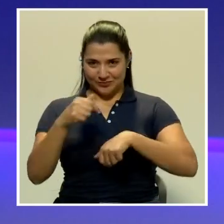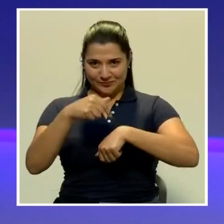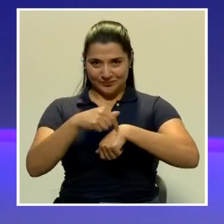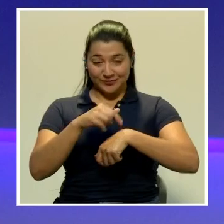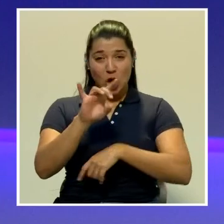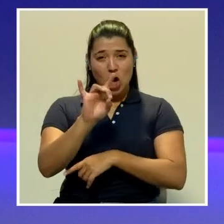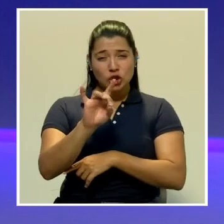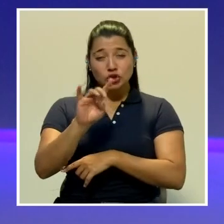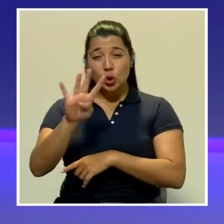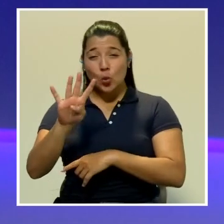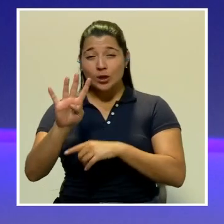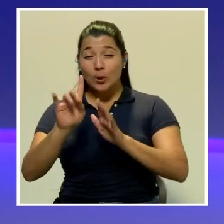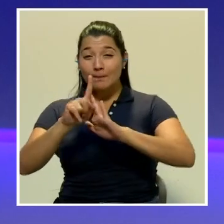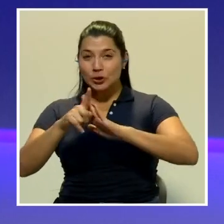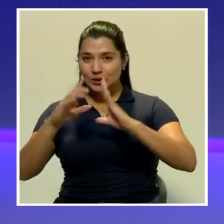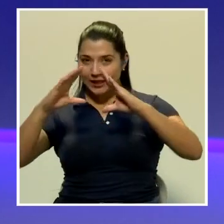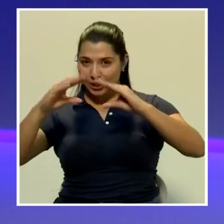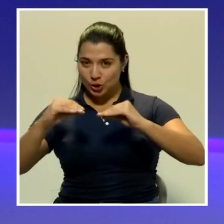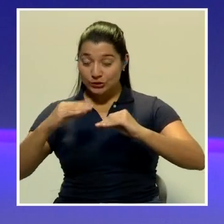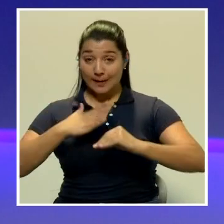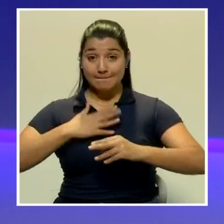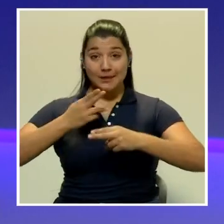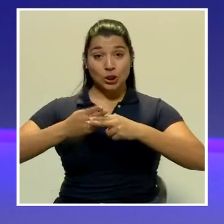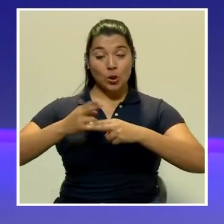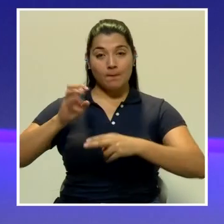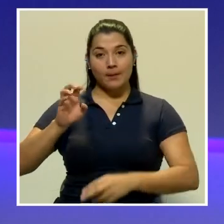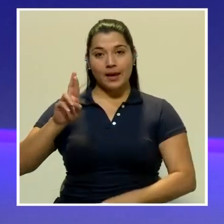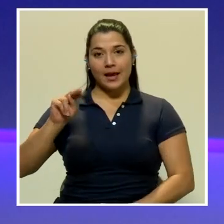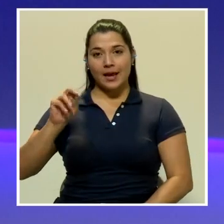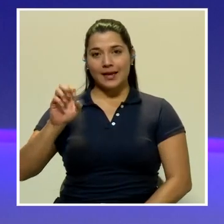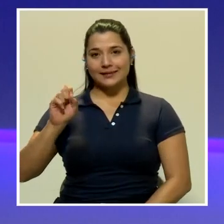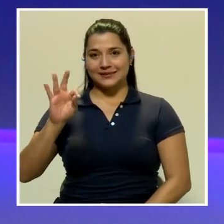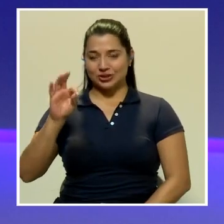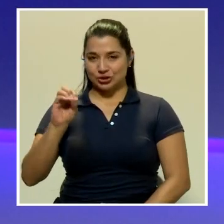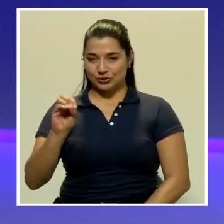8 de la noche con 4 minutos. Soy Ernesto Rivera.